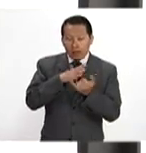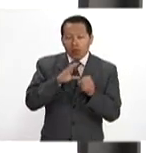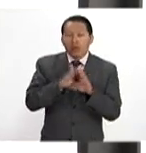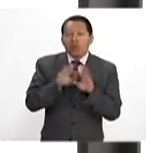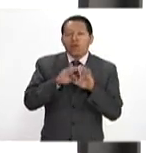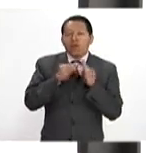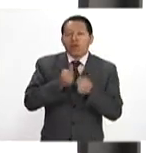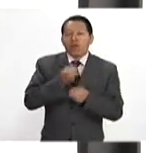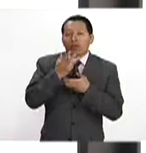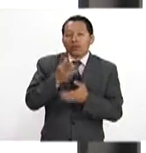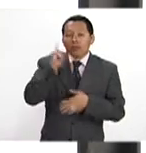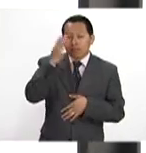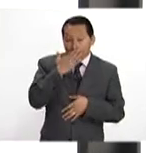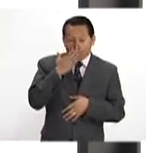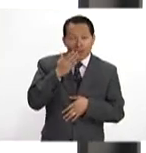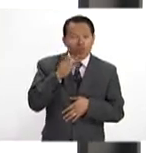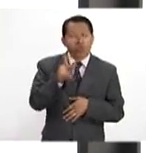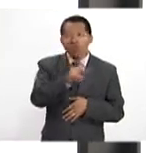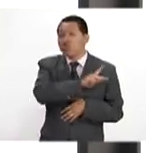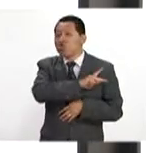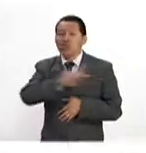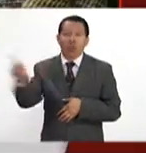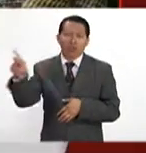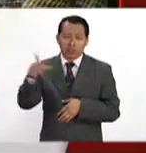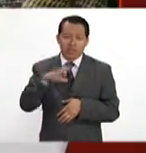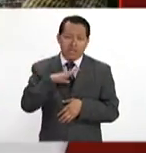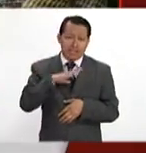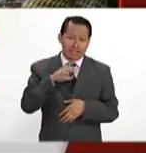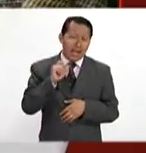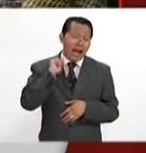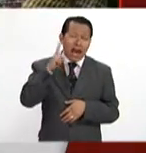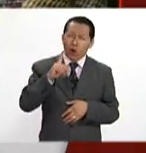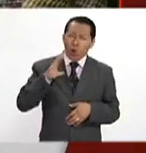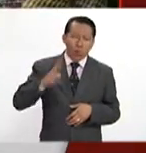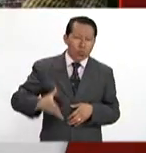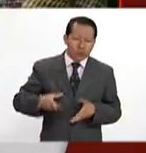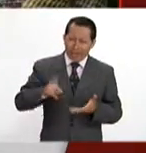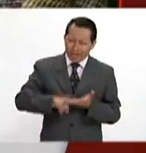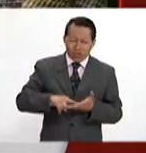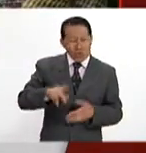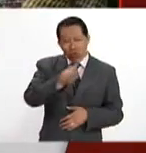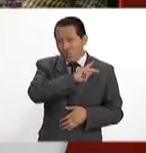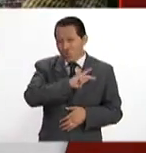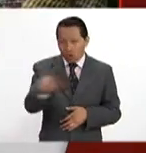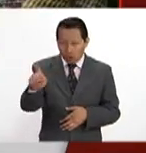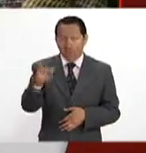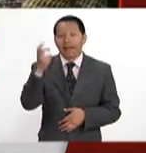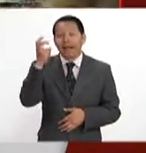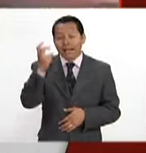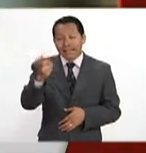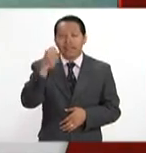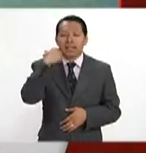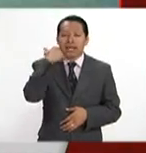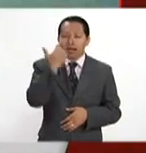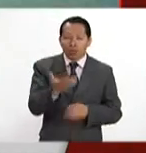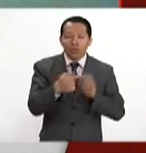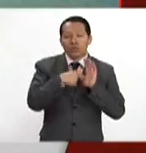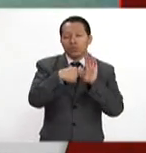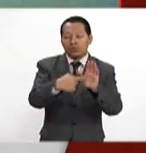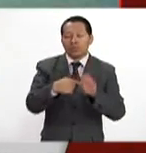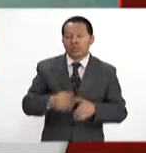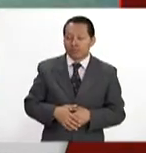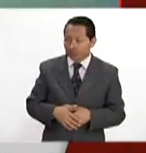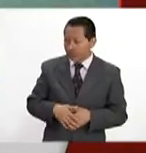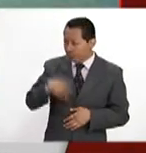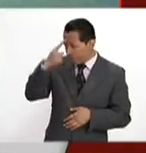expresarlos a través de una imagen. Todos tenemos un motivo de orgullo, todos. Y este es el motivo que buscamos nosotros exaltar.